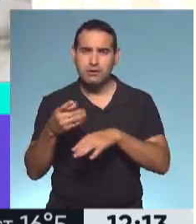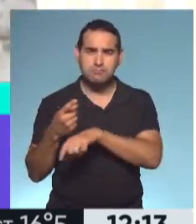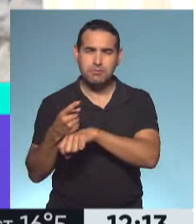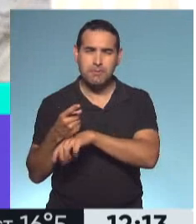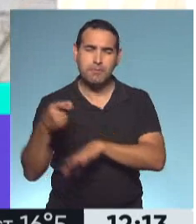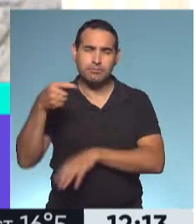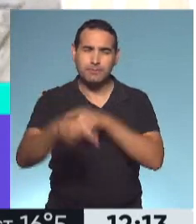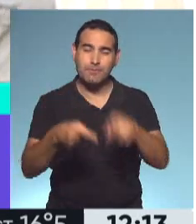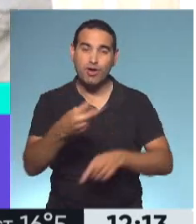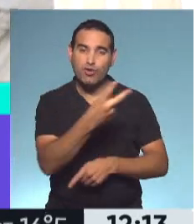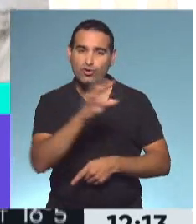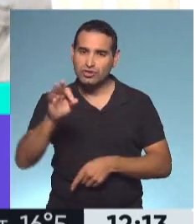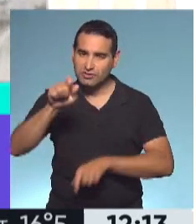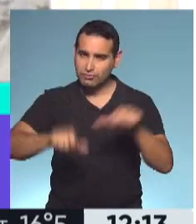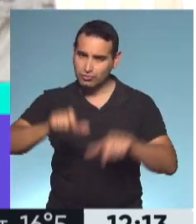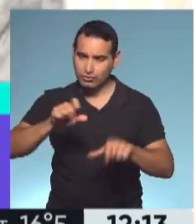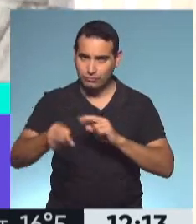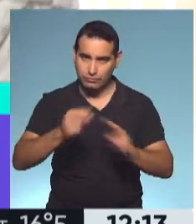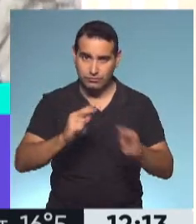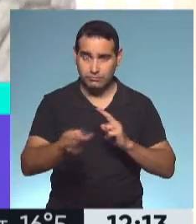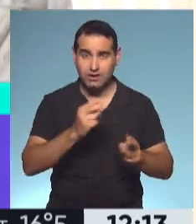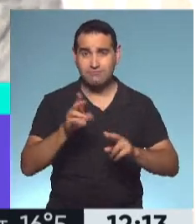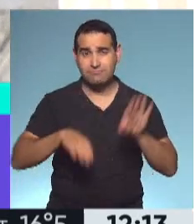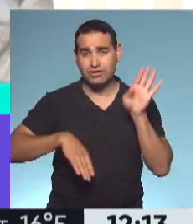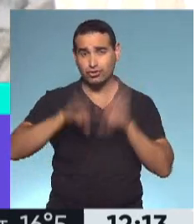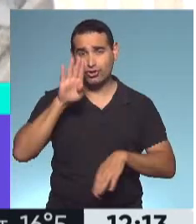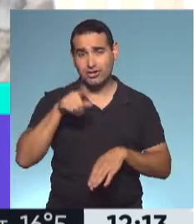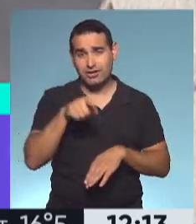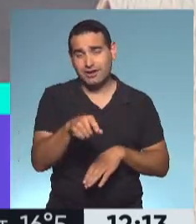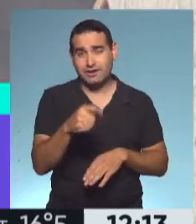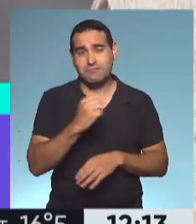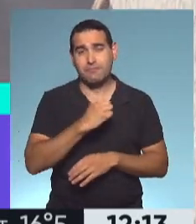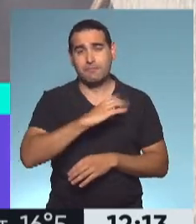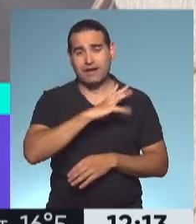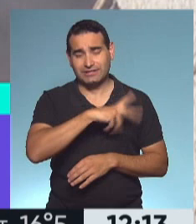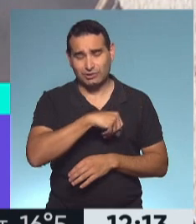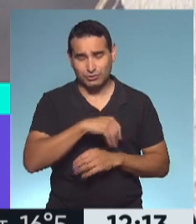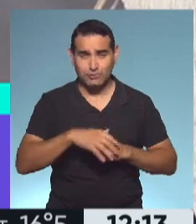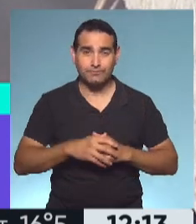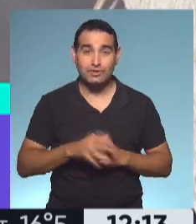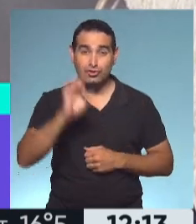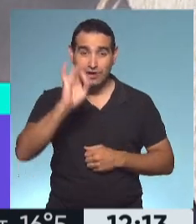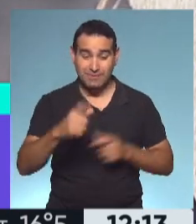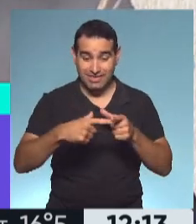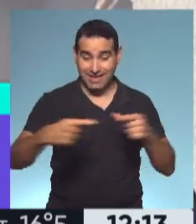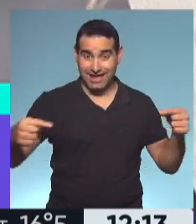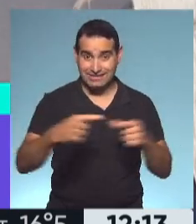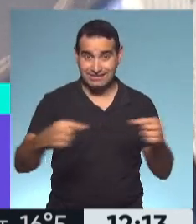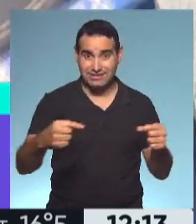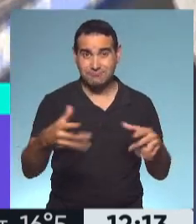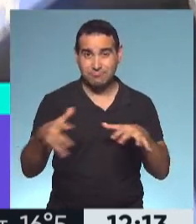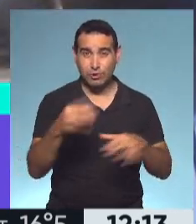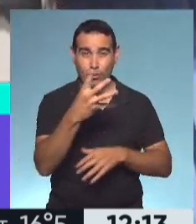las 200 personas fallecidas, la mayoría de ellos de origen palestino. Solo en Gaza, donde cerca